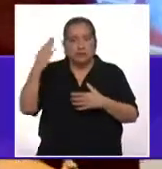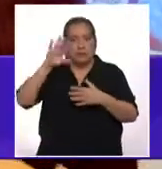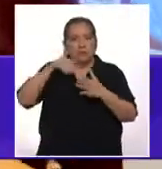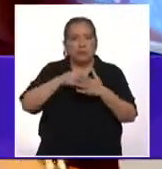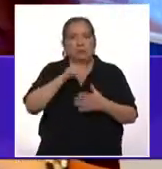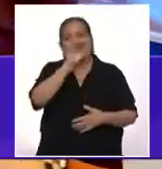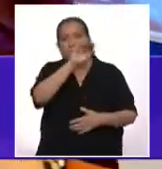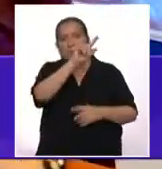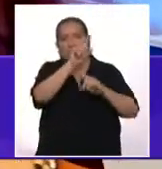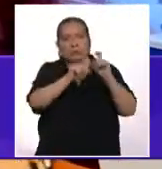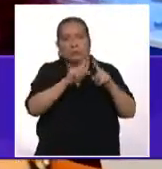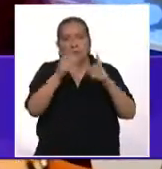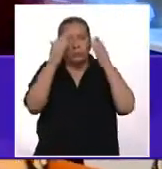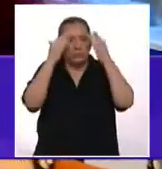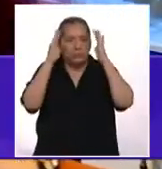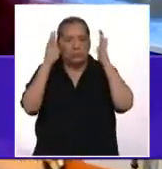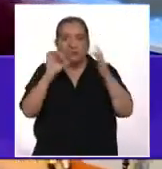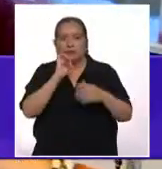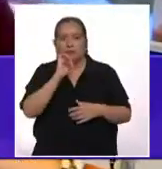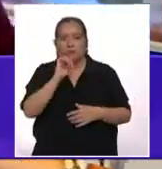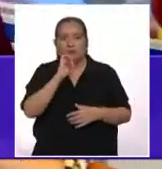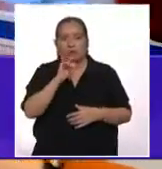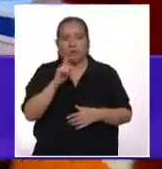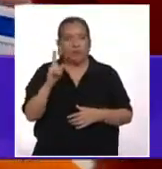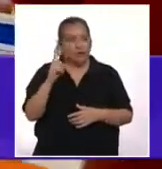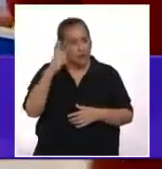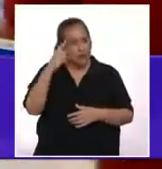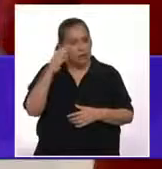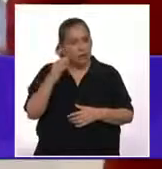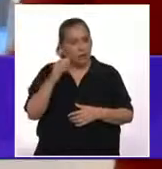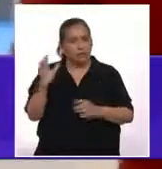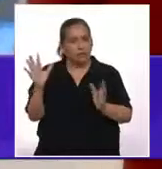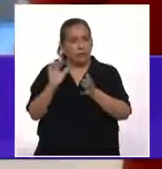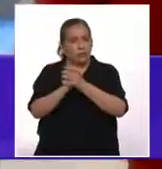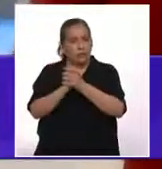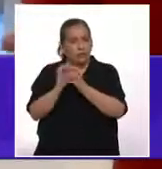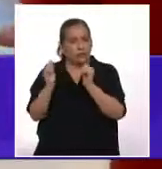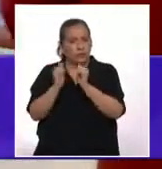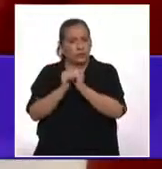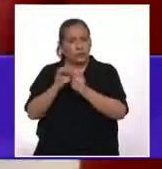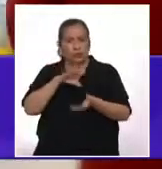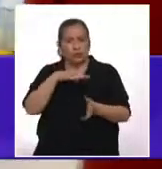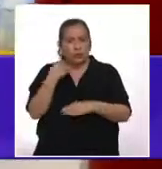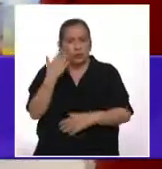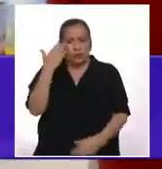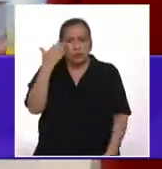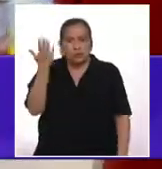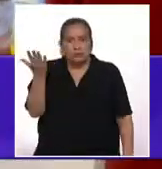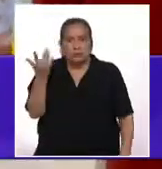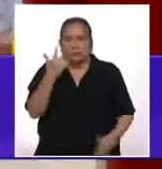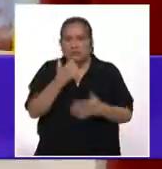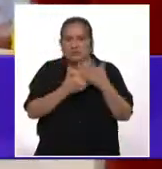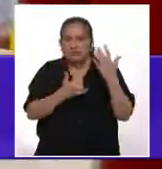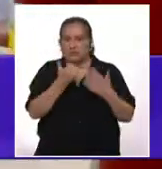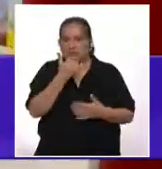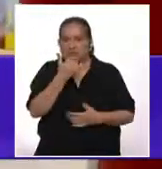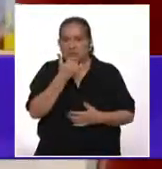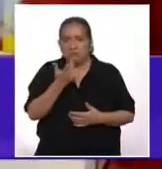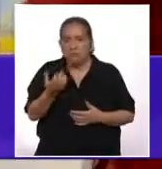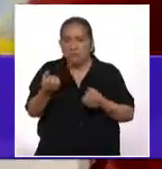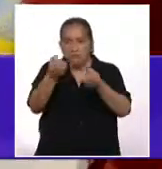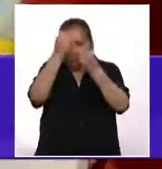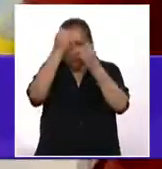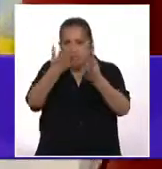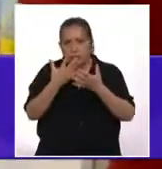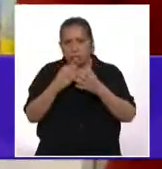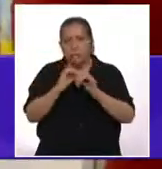no hay nada, veo nomás a un fallecido, creo que debe ser su compañero o alguien. Sí, no sabemos realmente cómo,